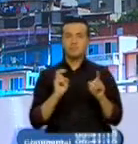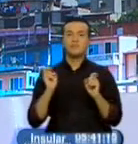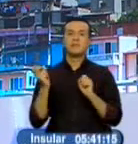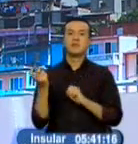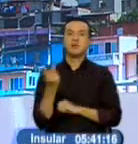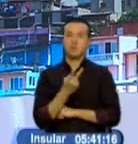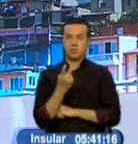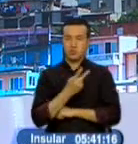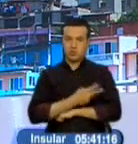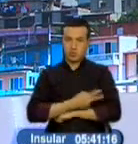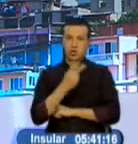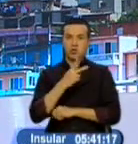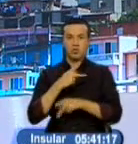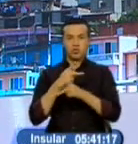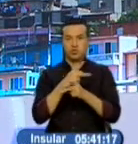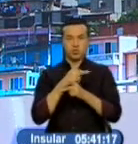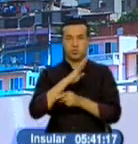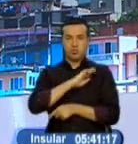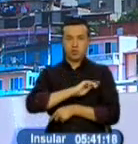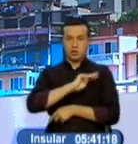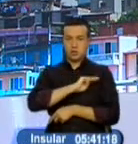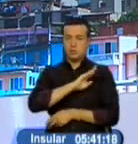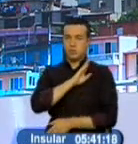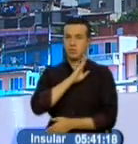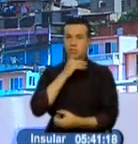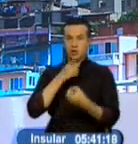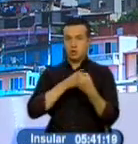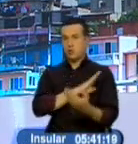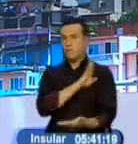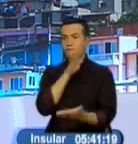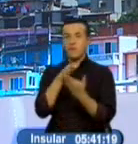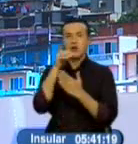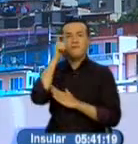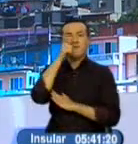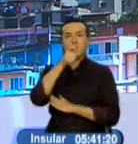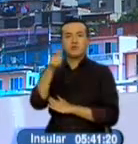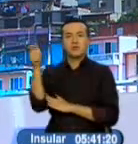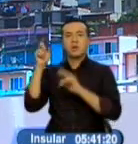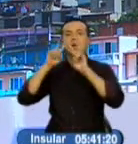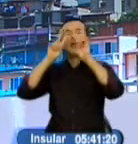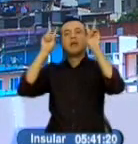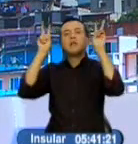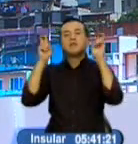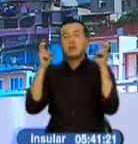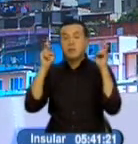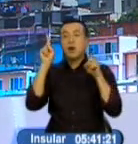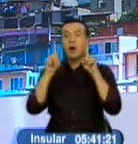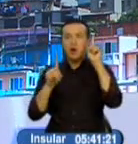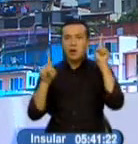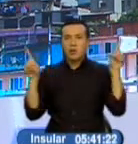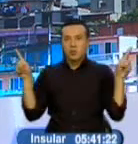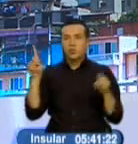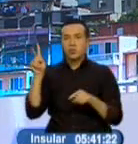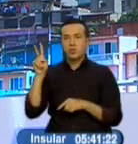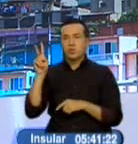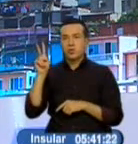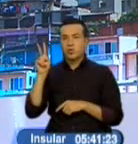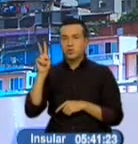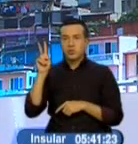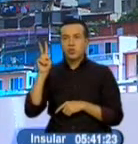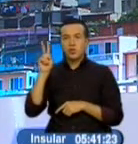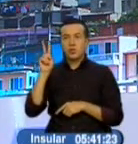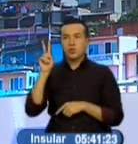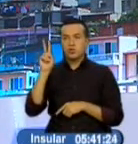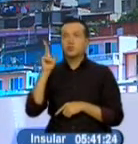los concejales del municipio de Quito se acercaron a rendir su versión ante la Fiscalía en el caso de presunta usurpación de funciones de Mauro T.,